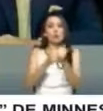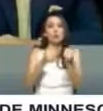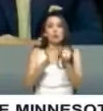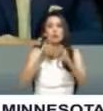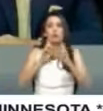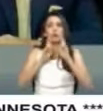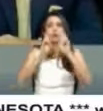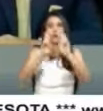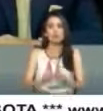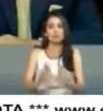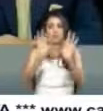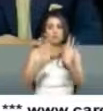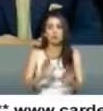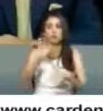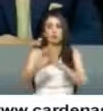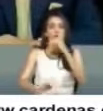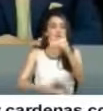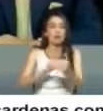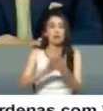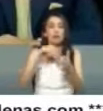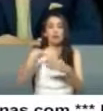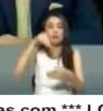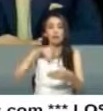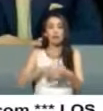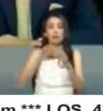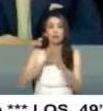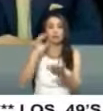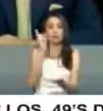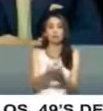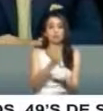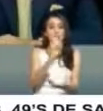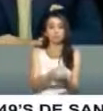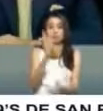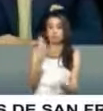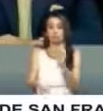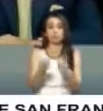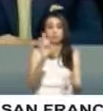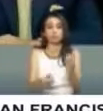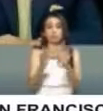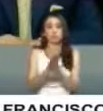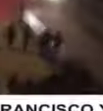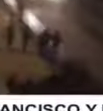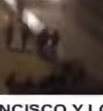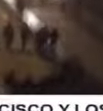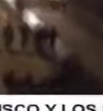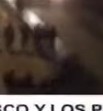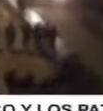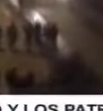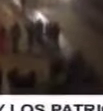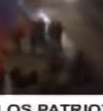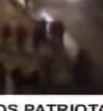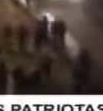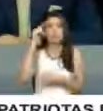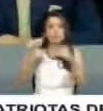de un golpe de Estado, atribuyendo a Rafael Correa la intención de esta movilización. Te lo pongo tal y como lo dijo. Los saqueos,